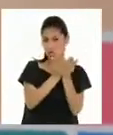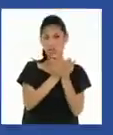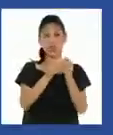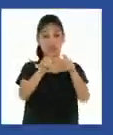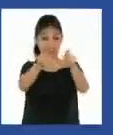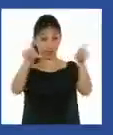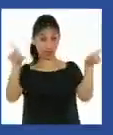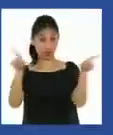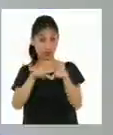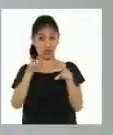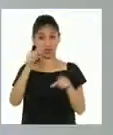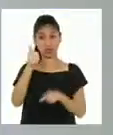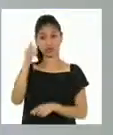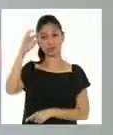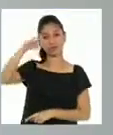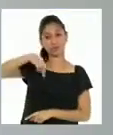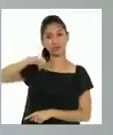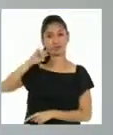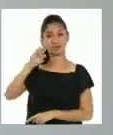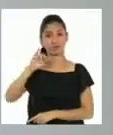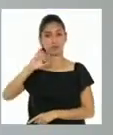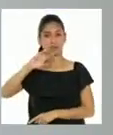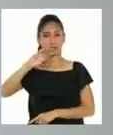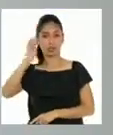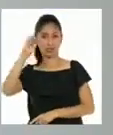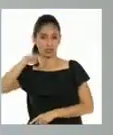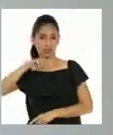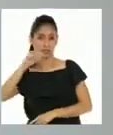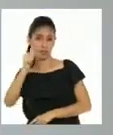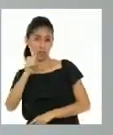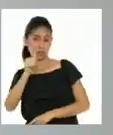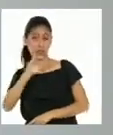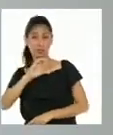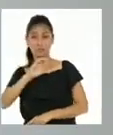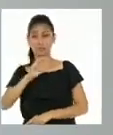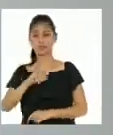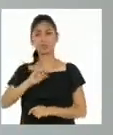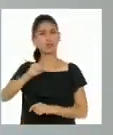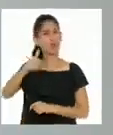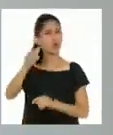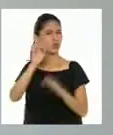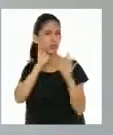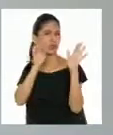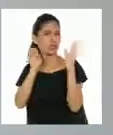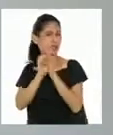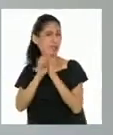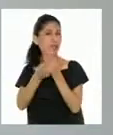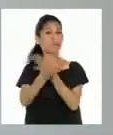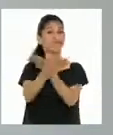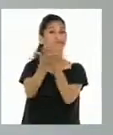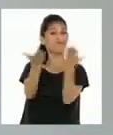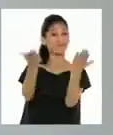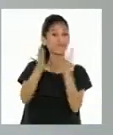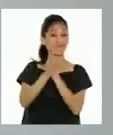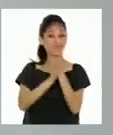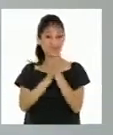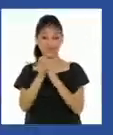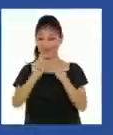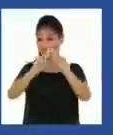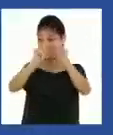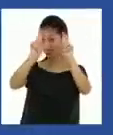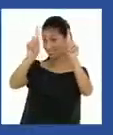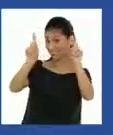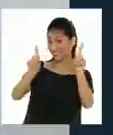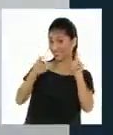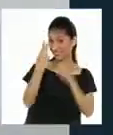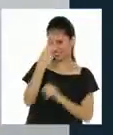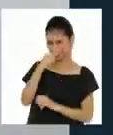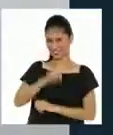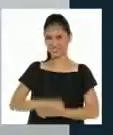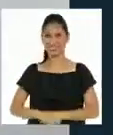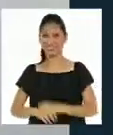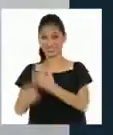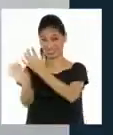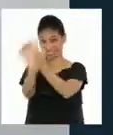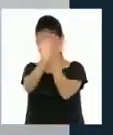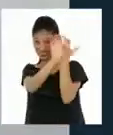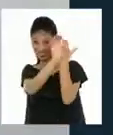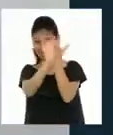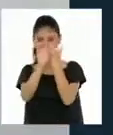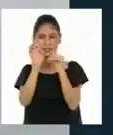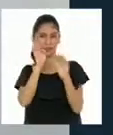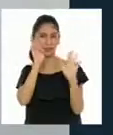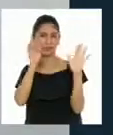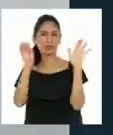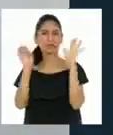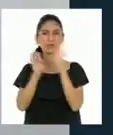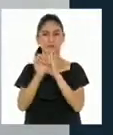Apurímac. ¿Se les ocurren otros ejemplos? Vamos con ustedes en nuestra entrevista en video. Por